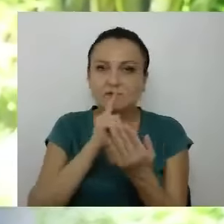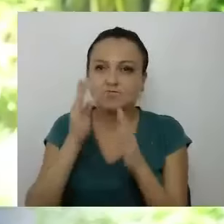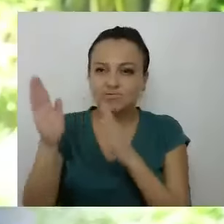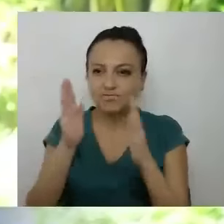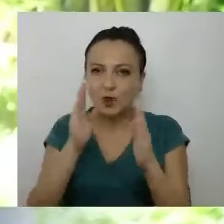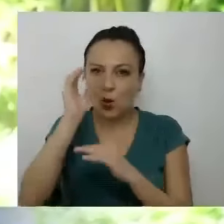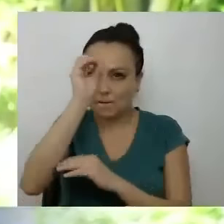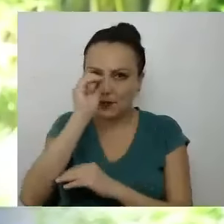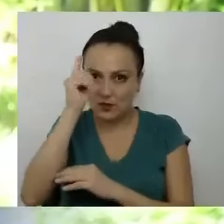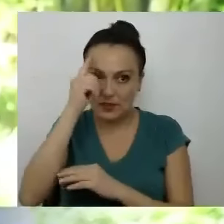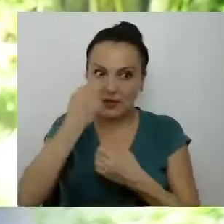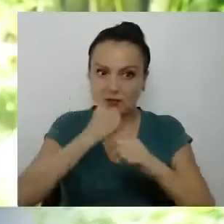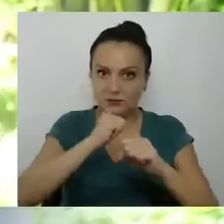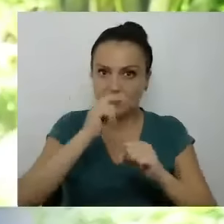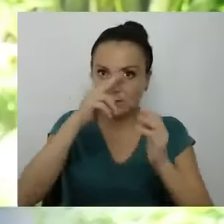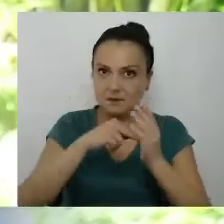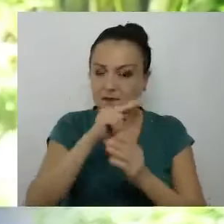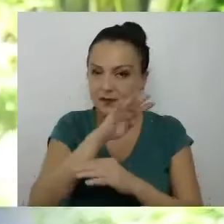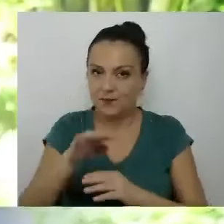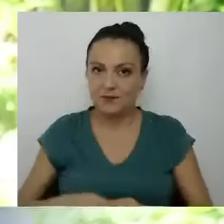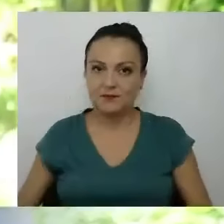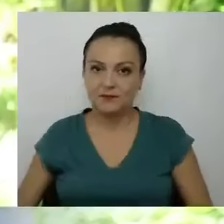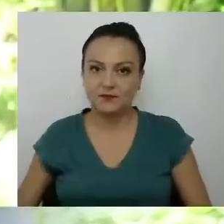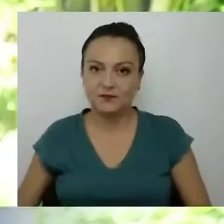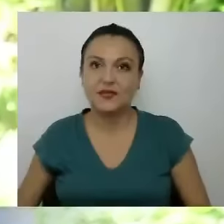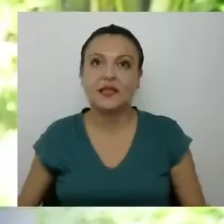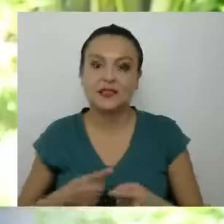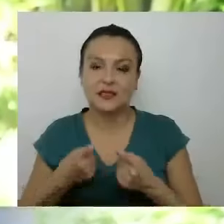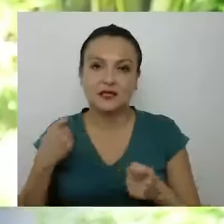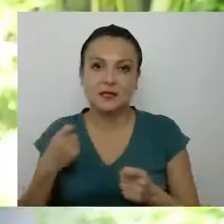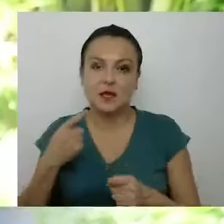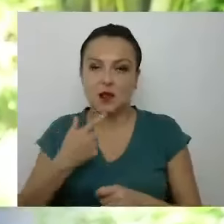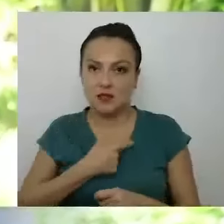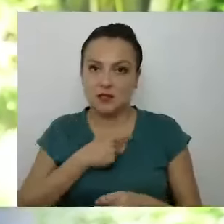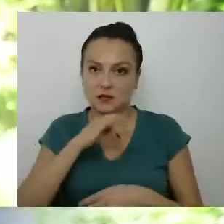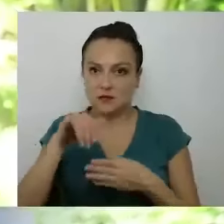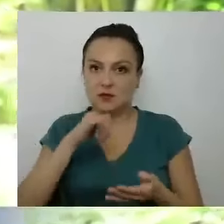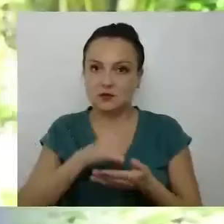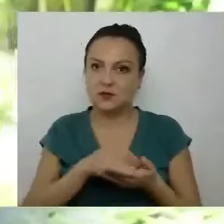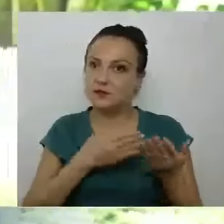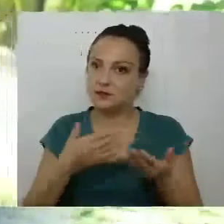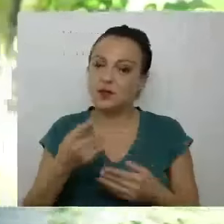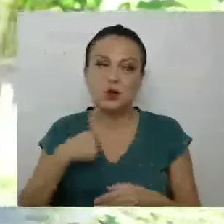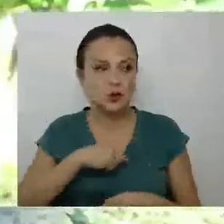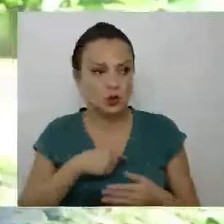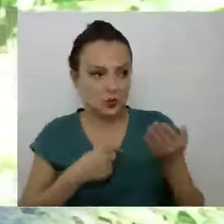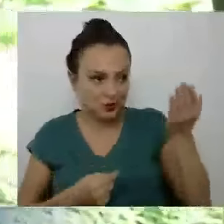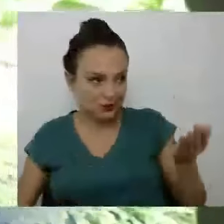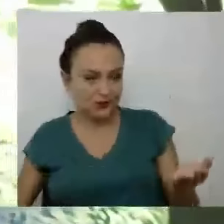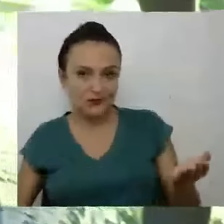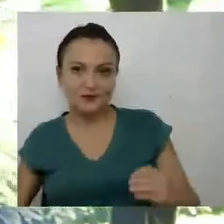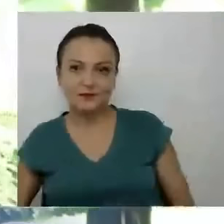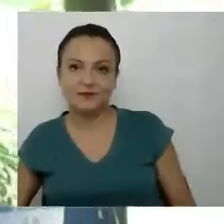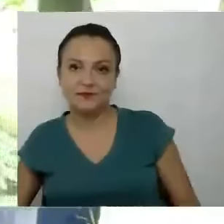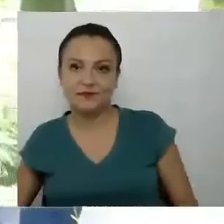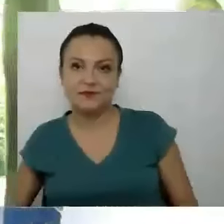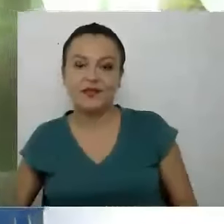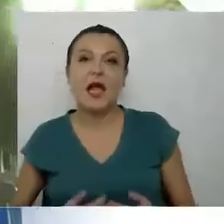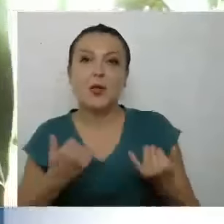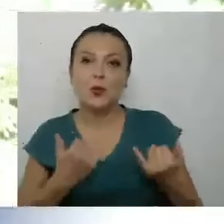elecciones municipales 2024, bueno, desde la alcaldía en San José se encuentra con nosotros para hablar en torno a esto el